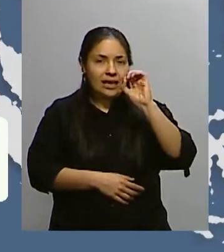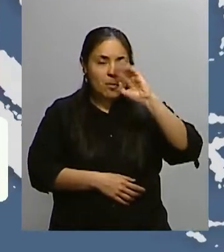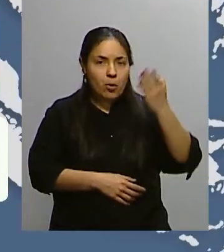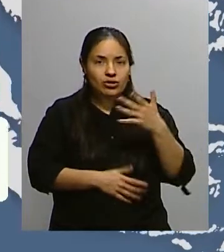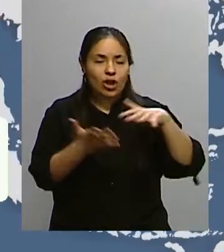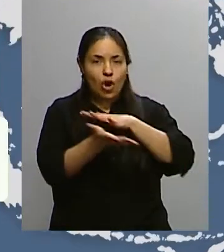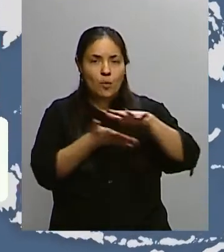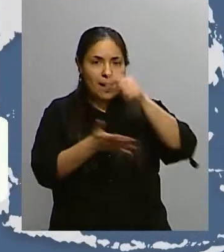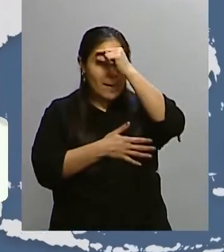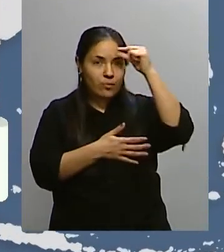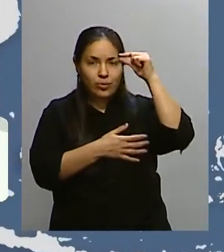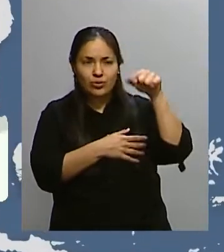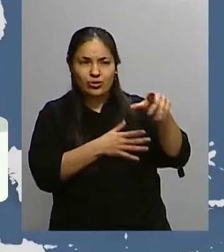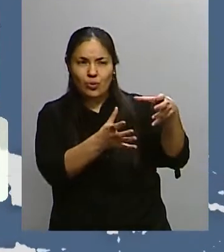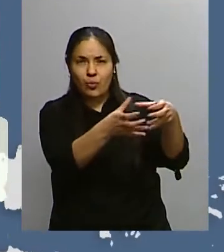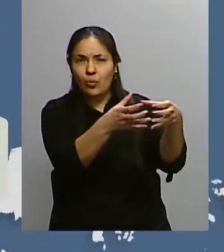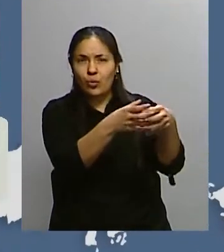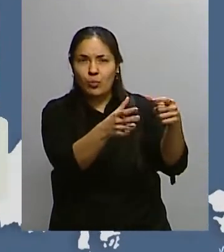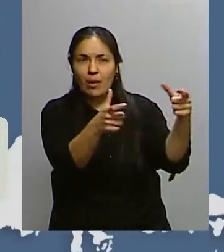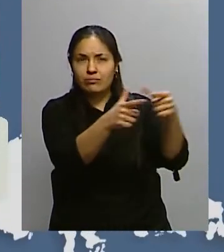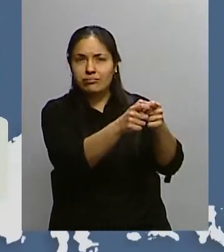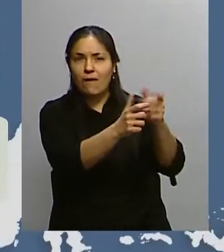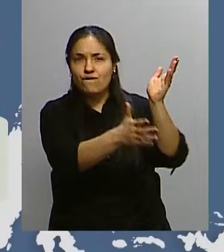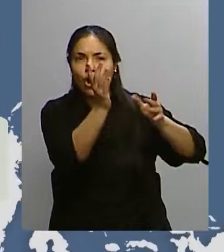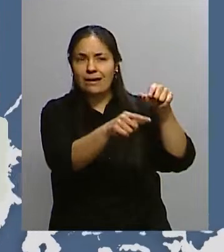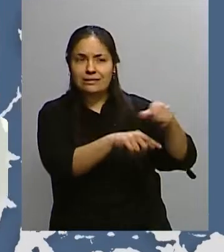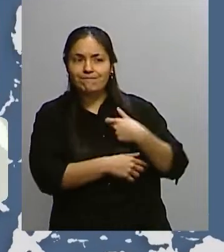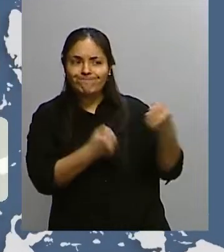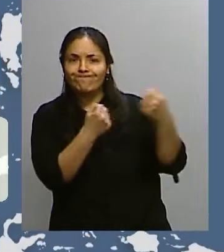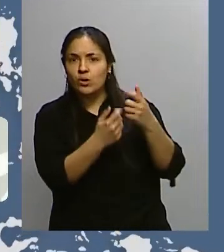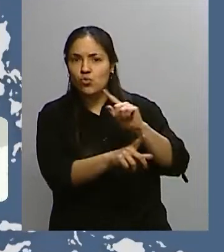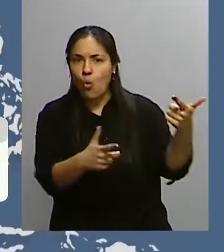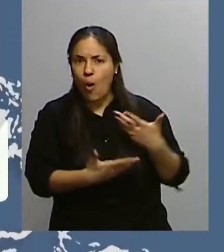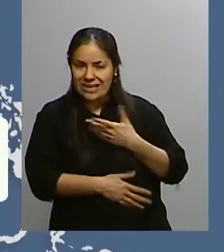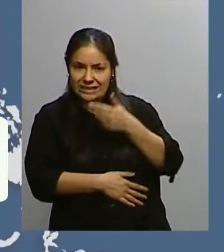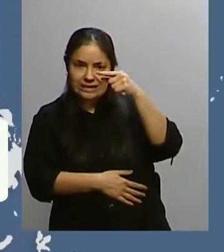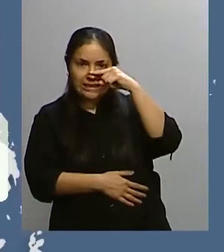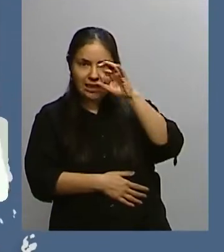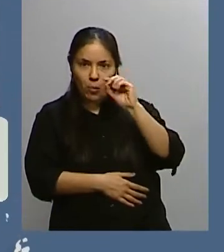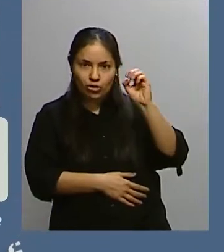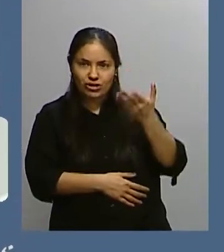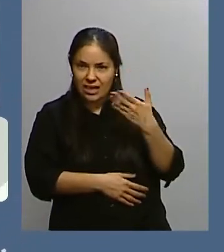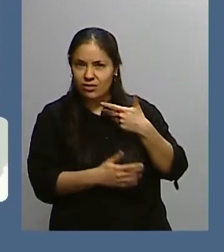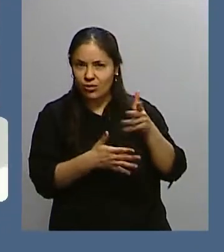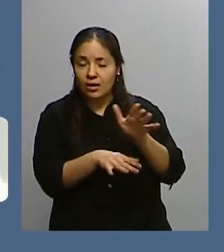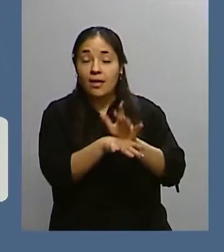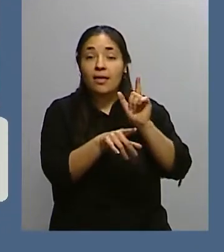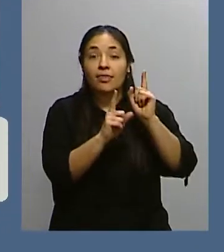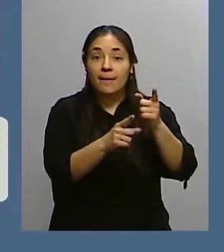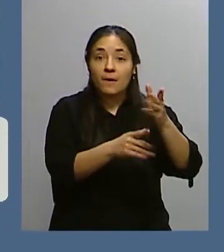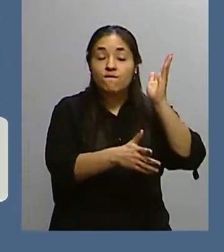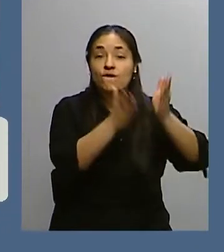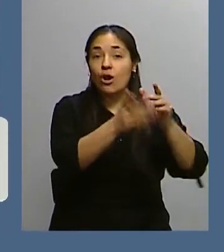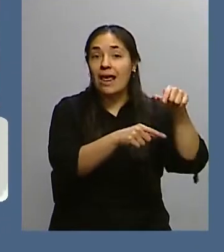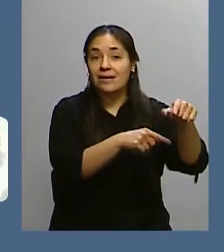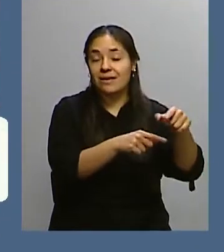mapuche tiene un rechazo muy fuerte por las acciones de violencia, pero las acciones de violencia también responden o tienen su piso, más bien, en